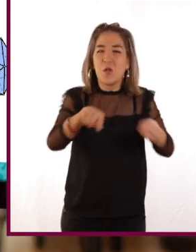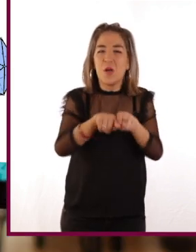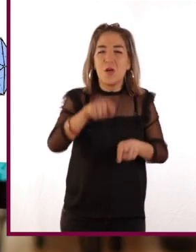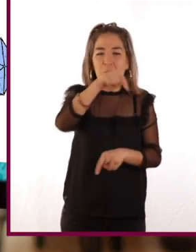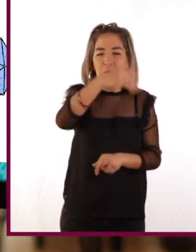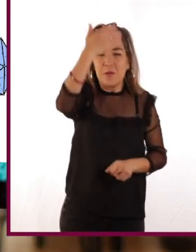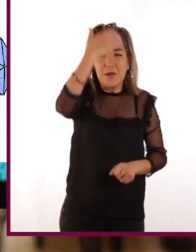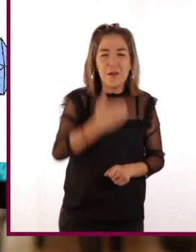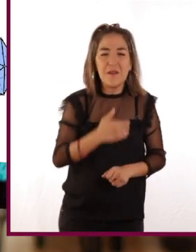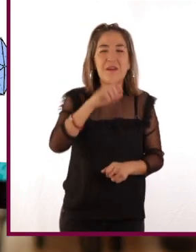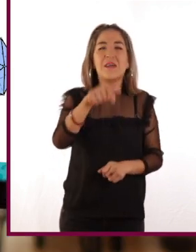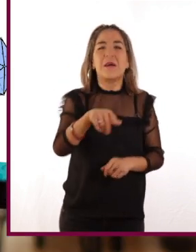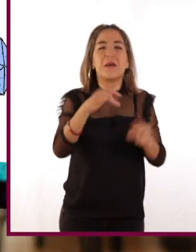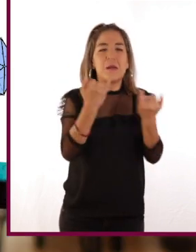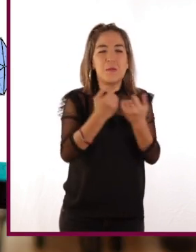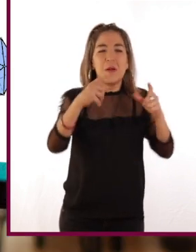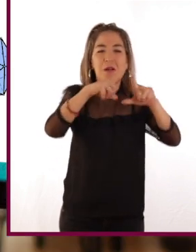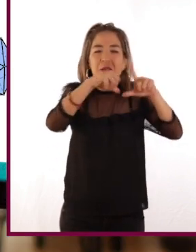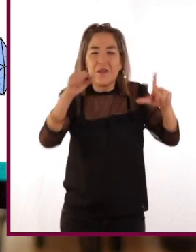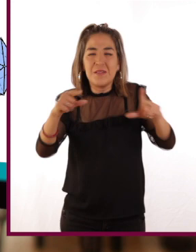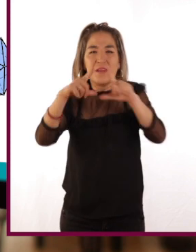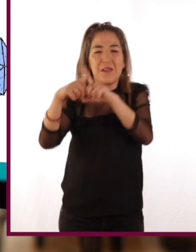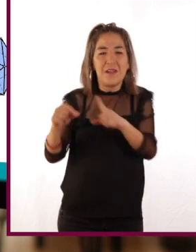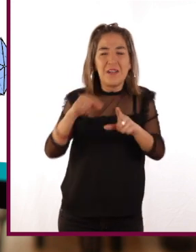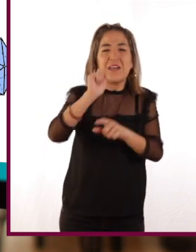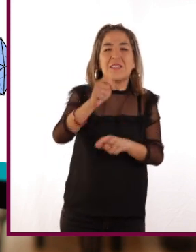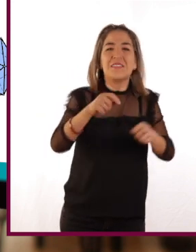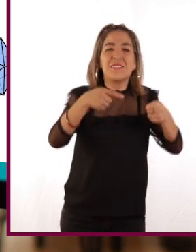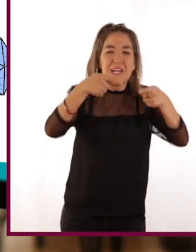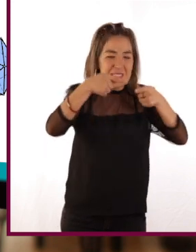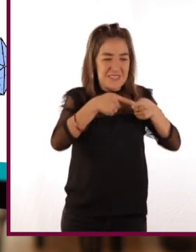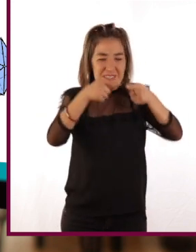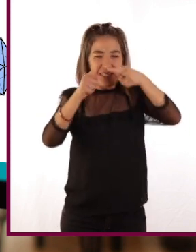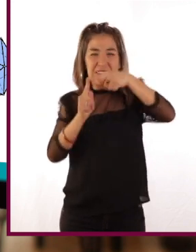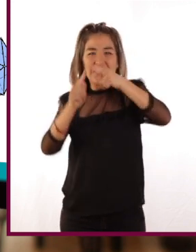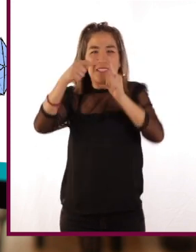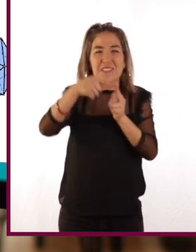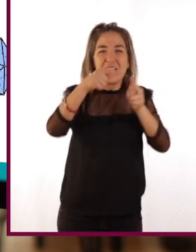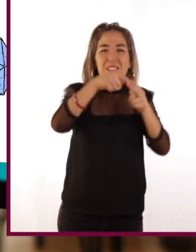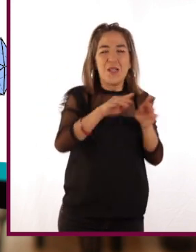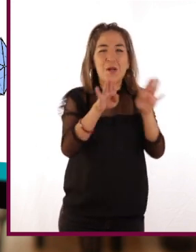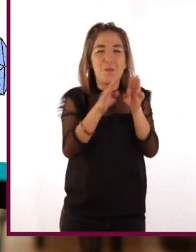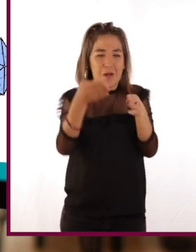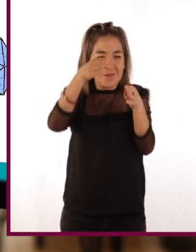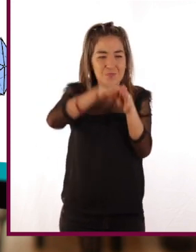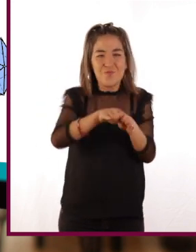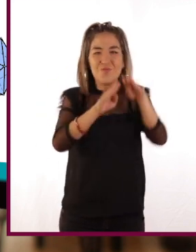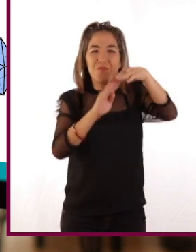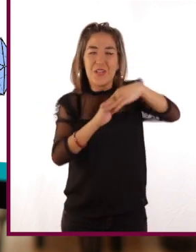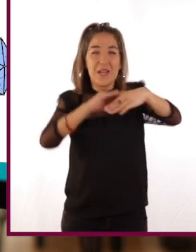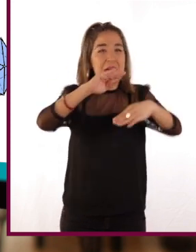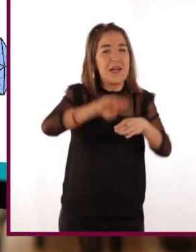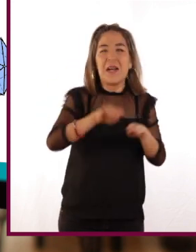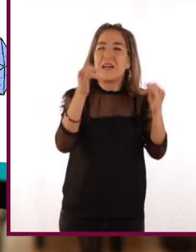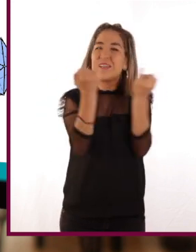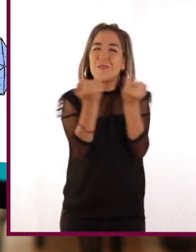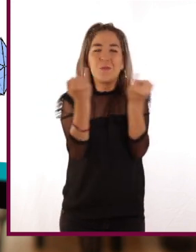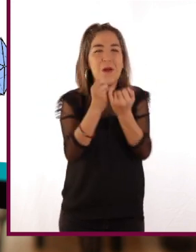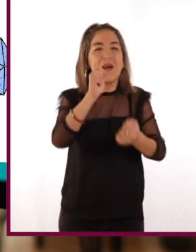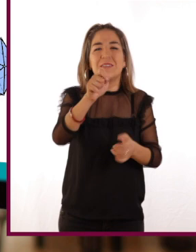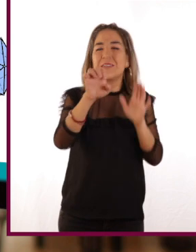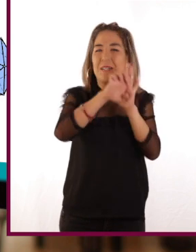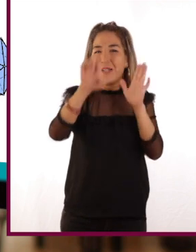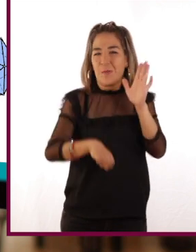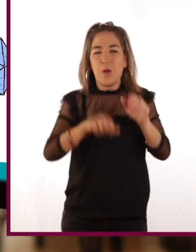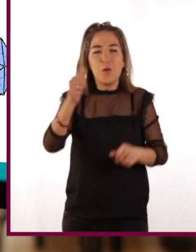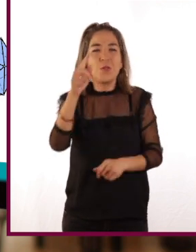misma cantidad de caras alrededor de cada vértice o de cada esquinita. Entonces, el arreglo en cada una de ellas es exactamente